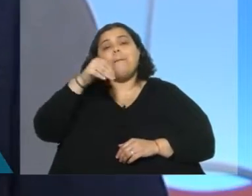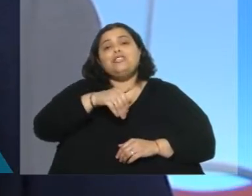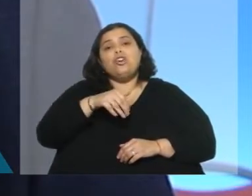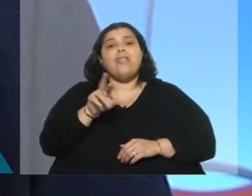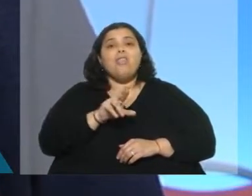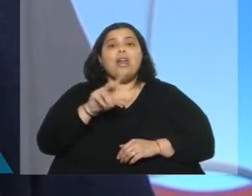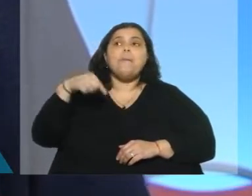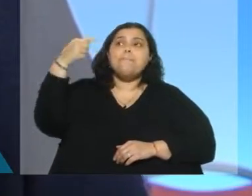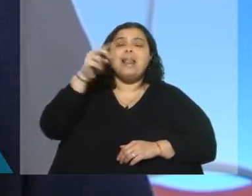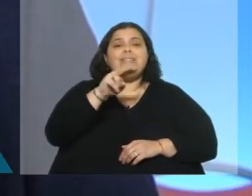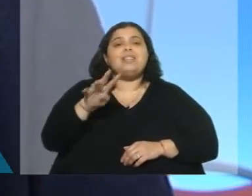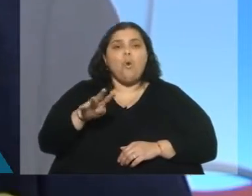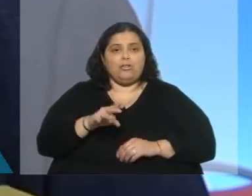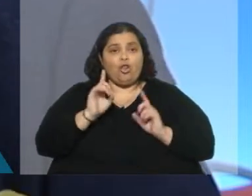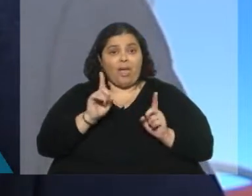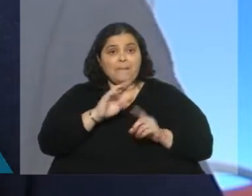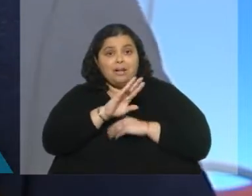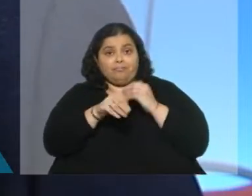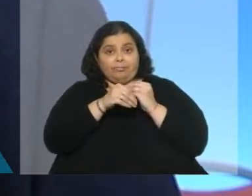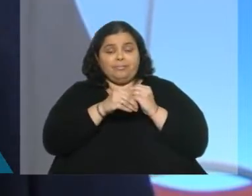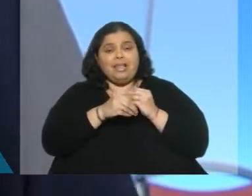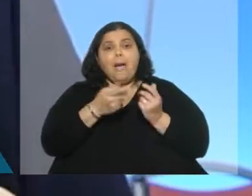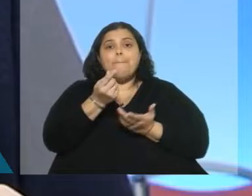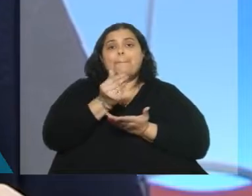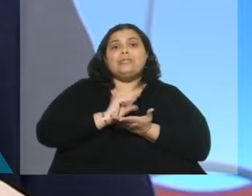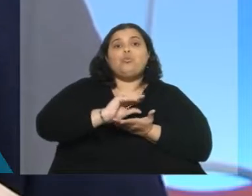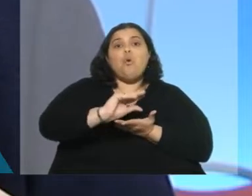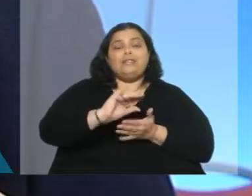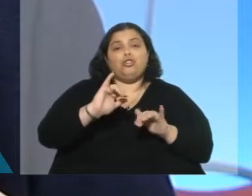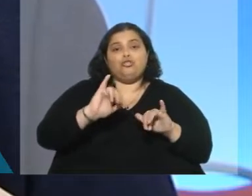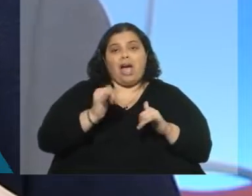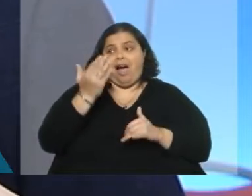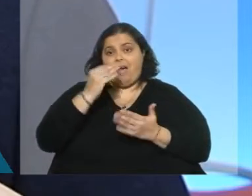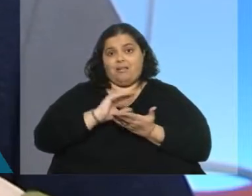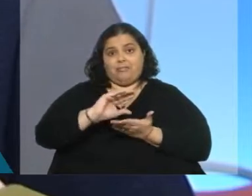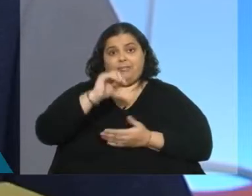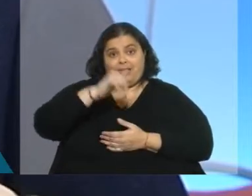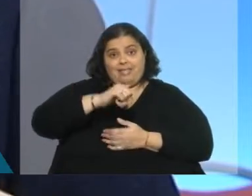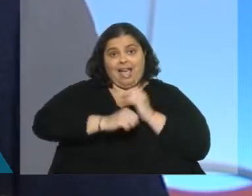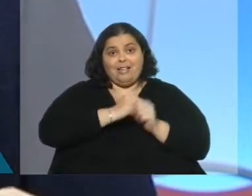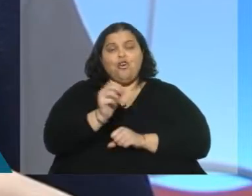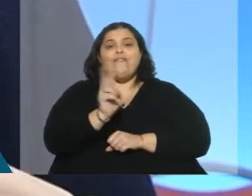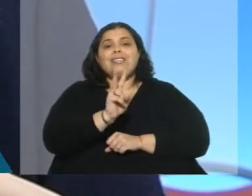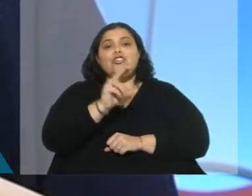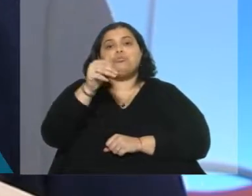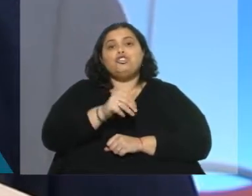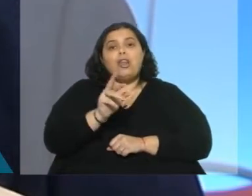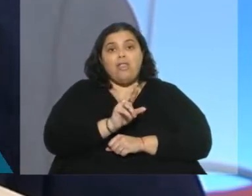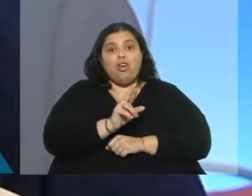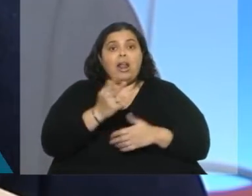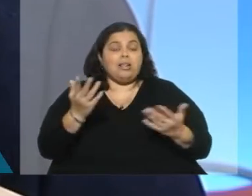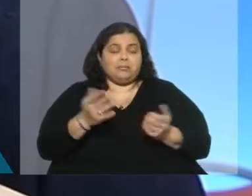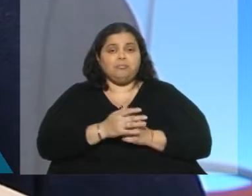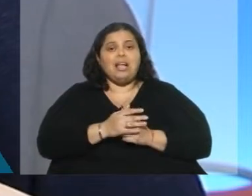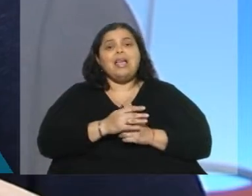además de un refuerzo presupuestal ya comprometido por el gobierno para este año de 22 millones de dólares más algunos